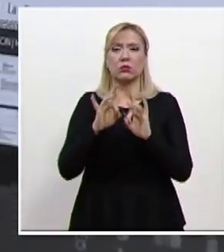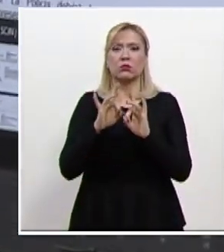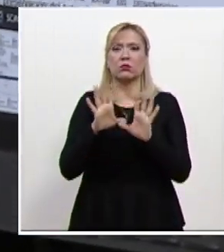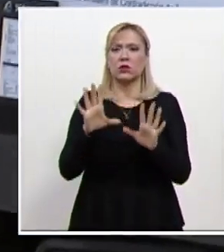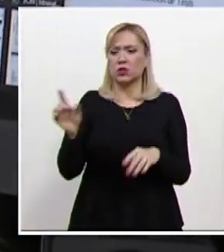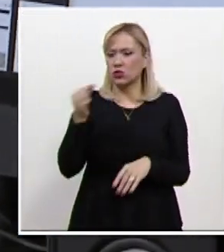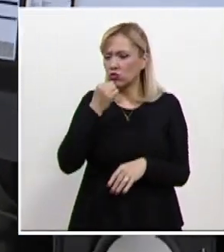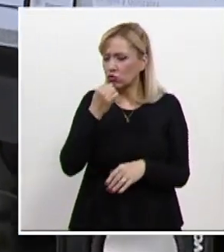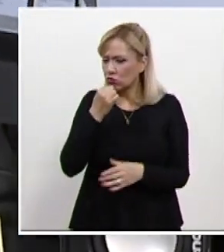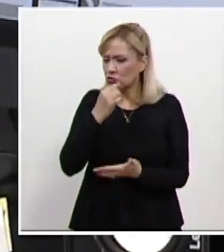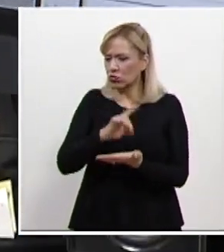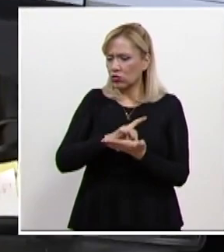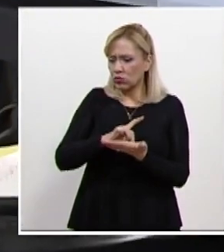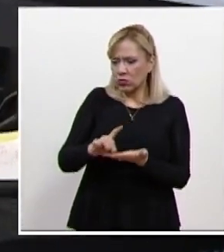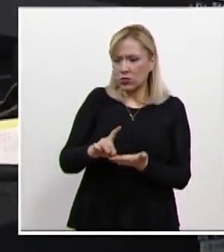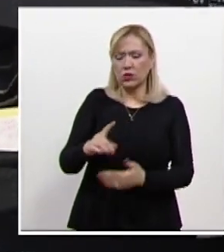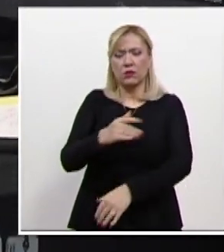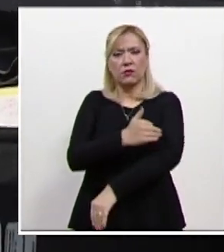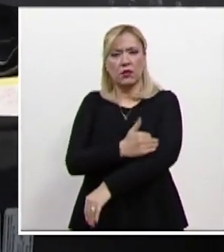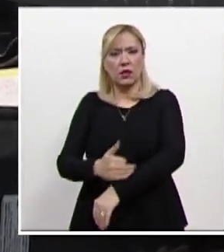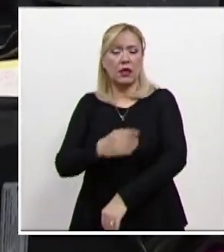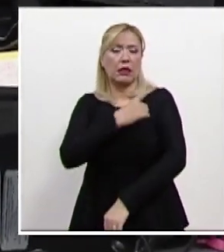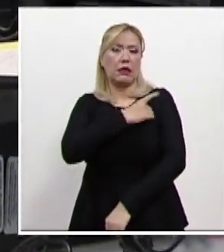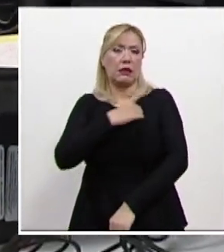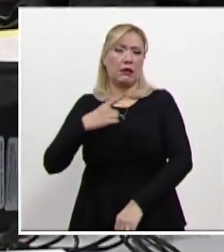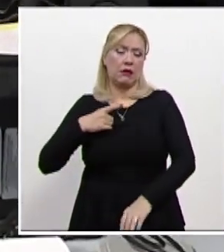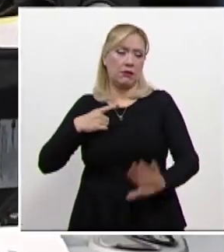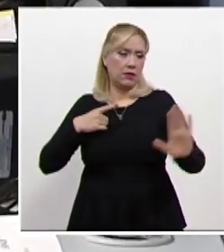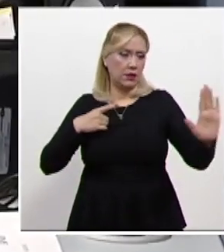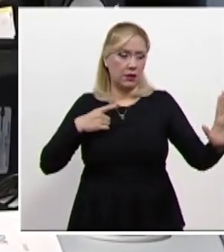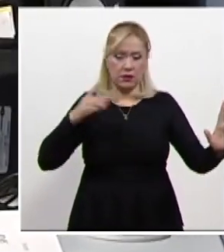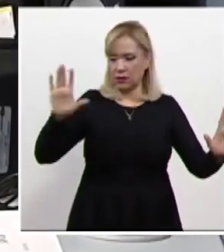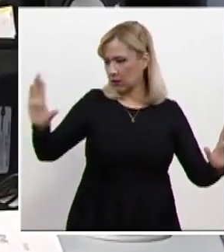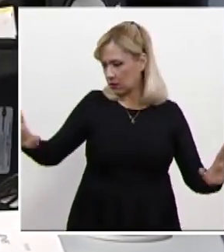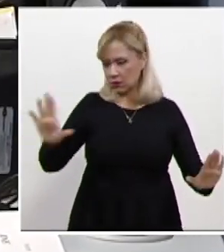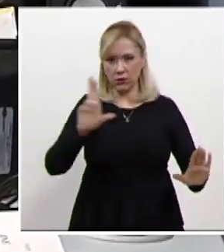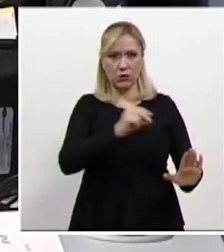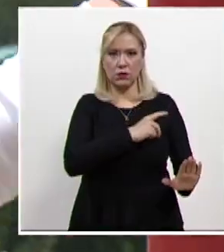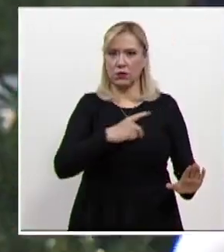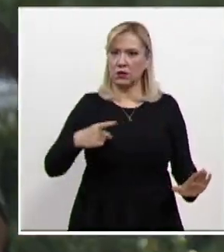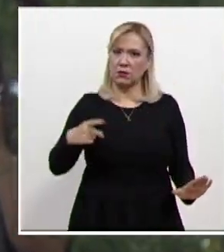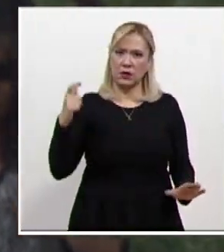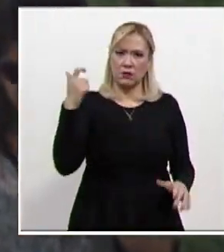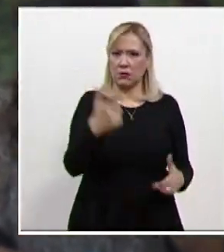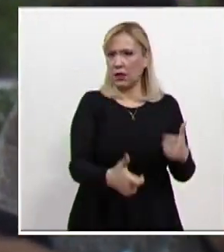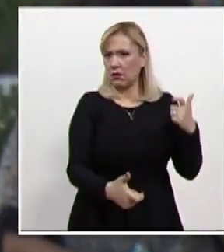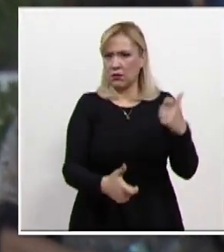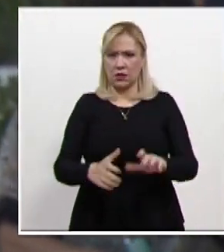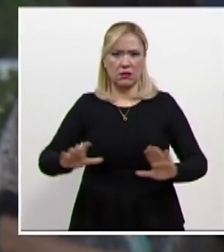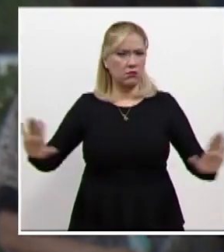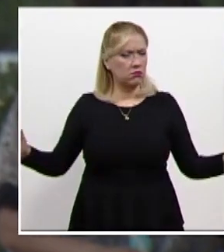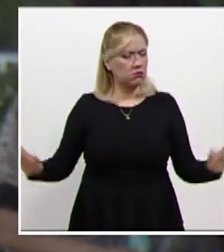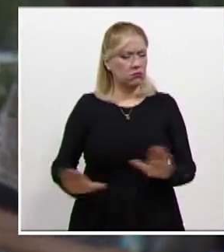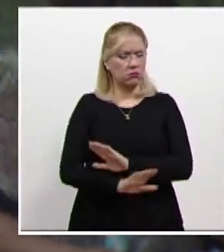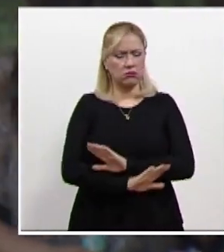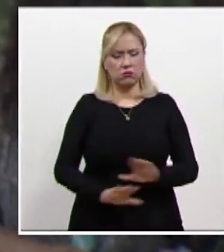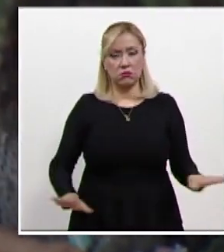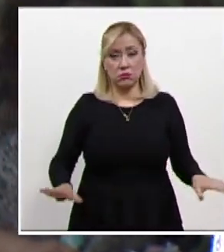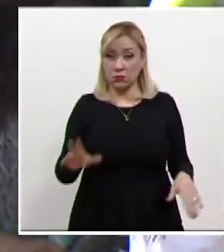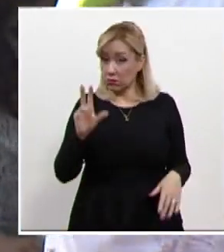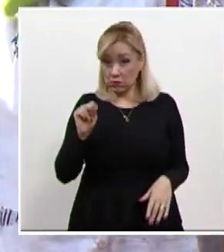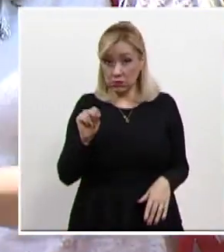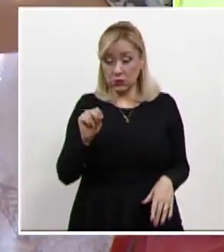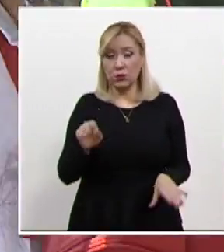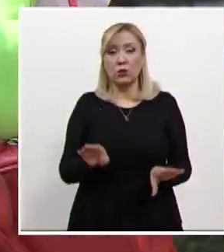de los niños o de la familia, se debe exonerar a las partes de este tipo de pagos, pues de no hacerlo, se pondría en riesgo el acceso a